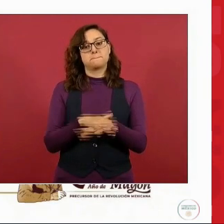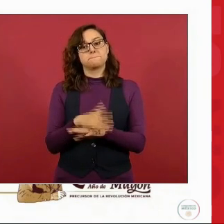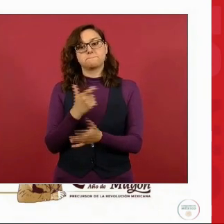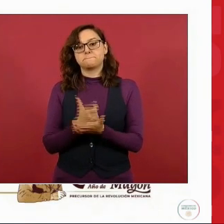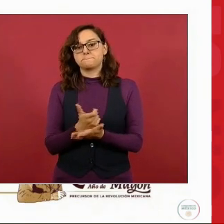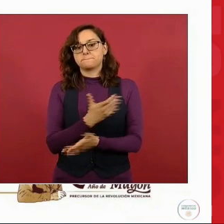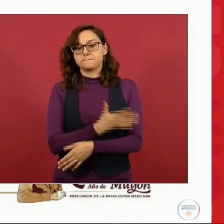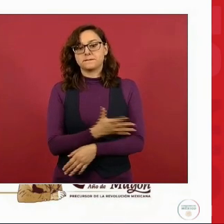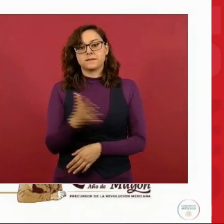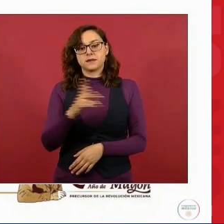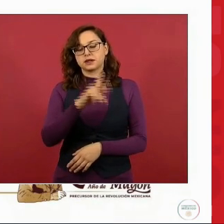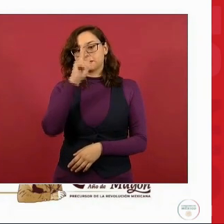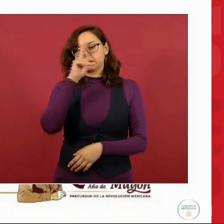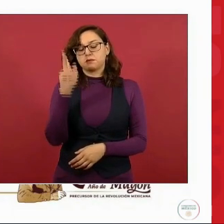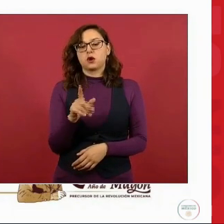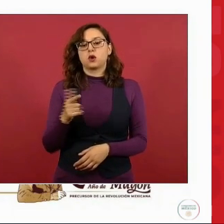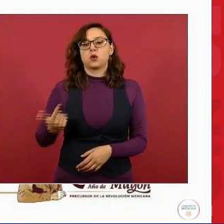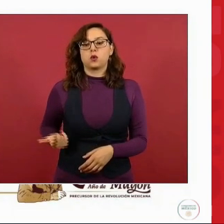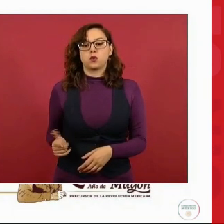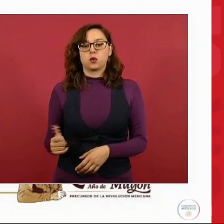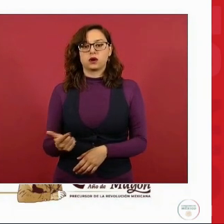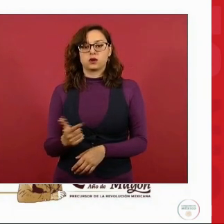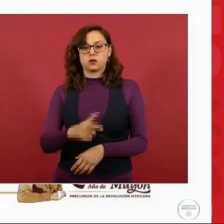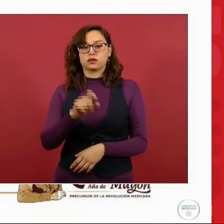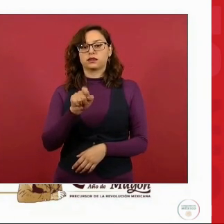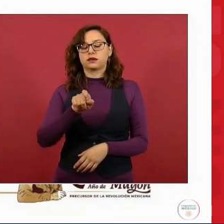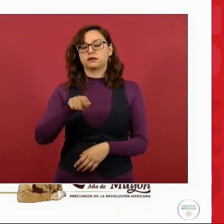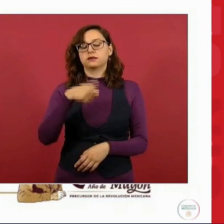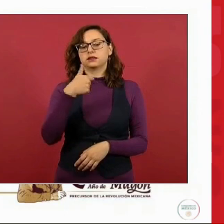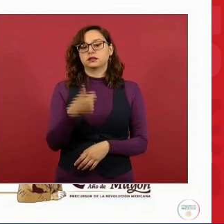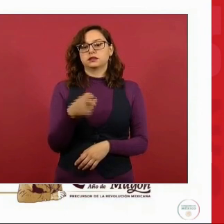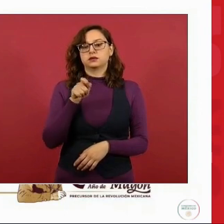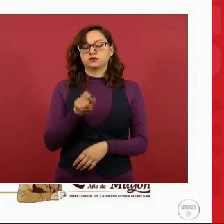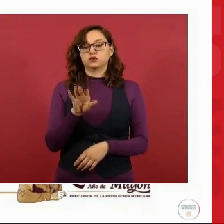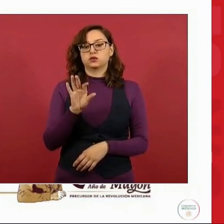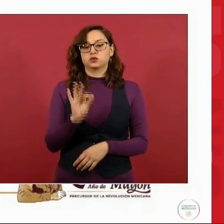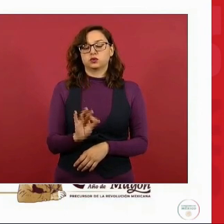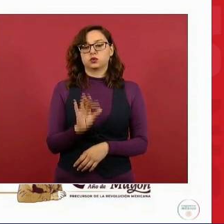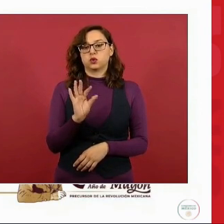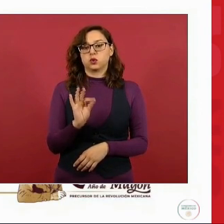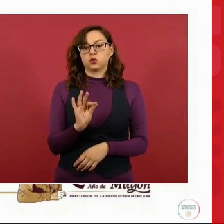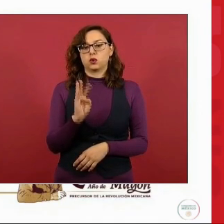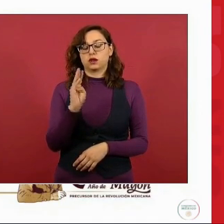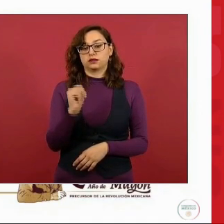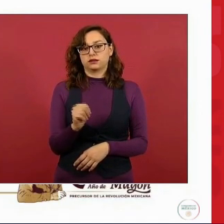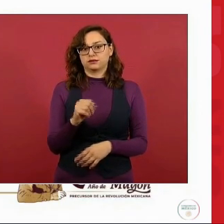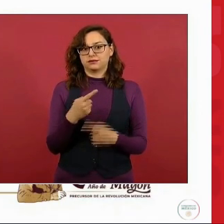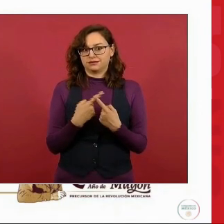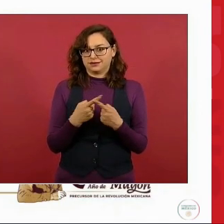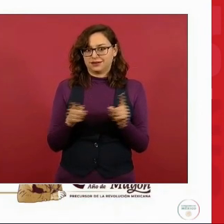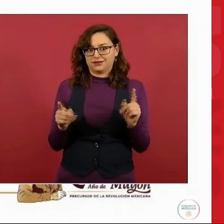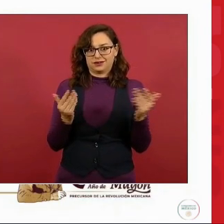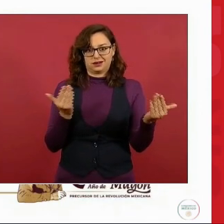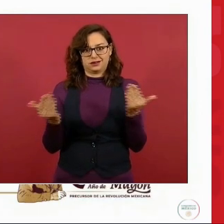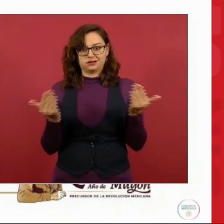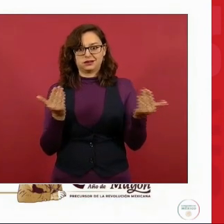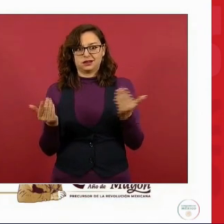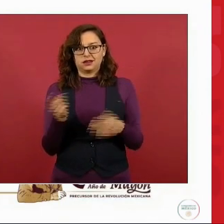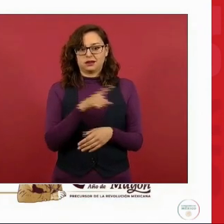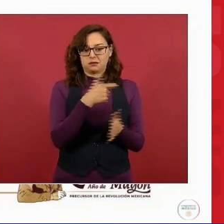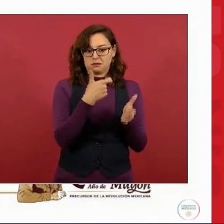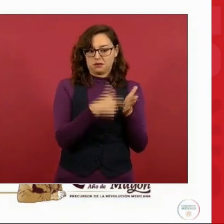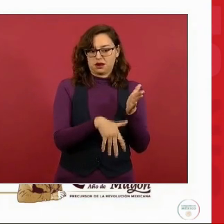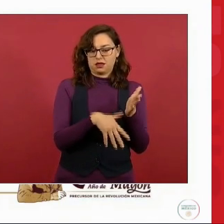más caras, 26 pesos con 49 centavos, una diferencia de 5 pesos entre las baratas y las